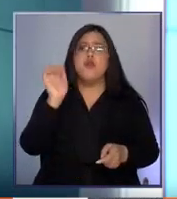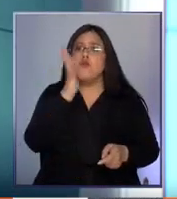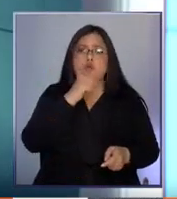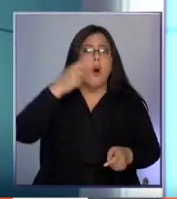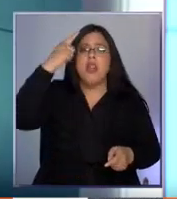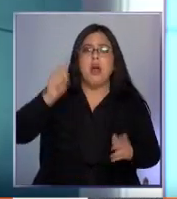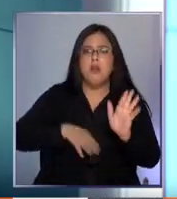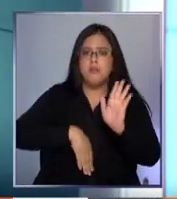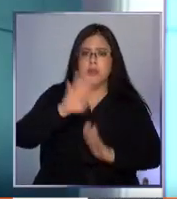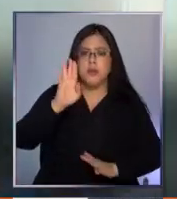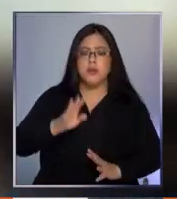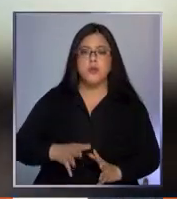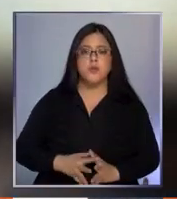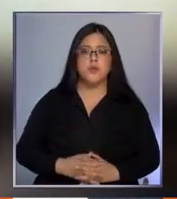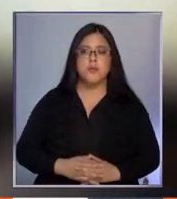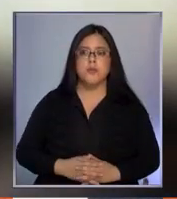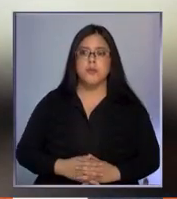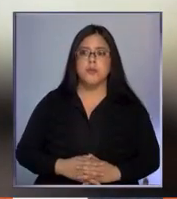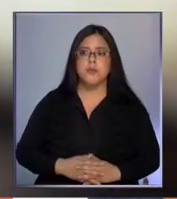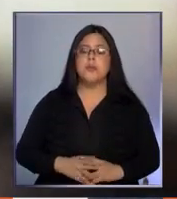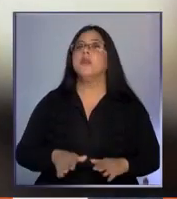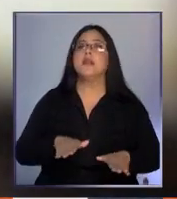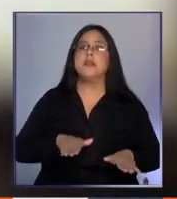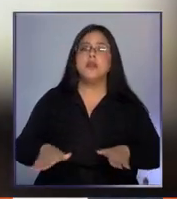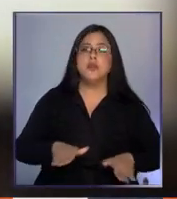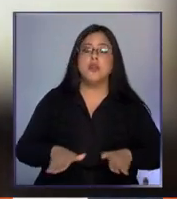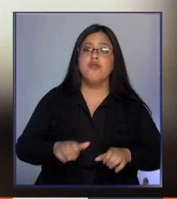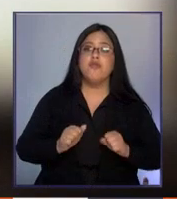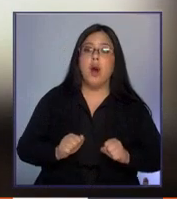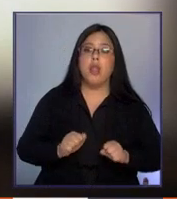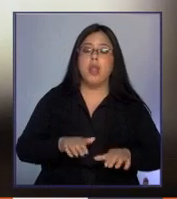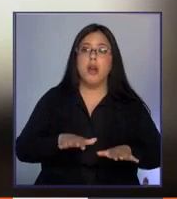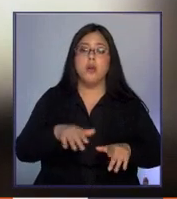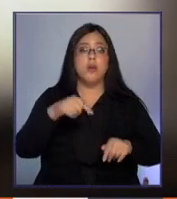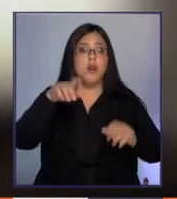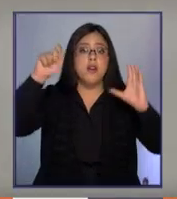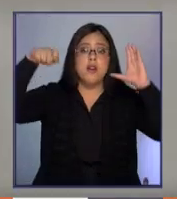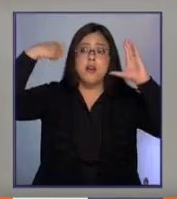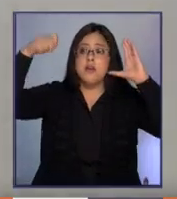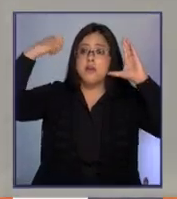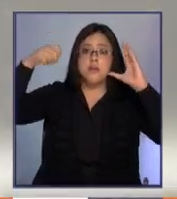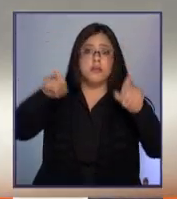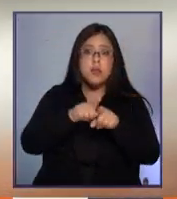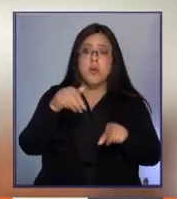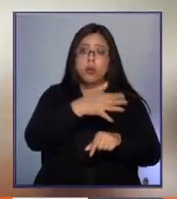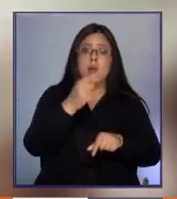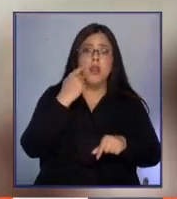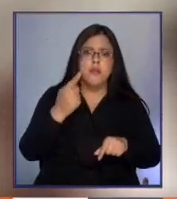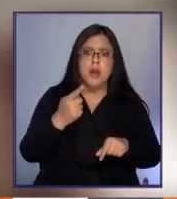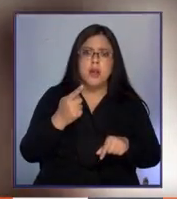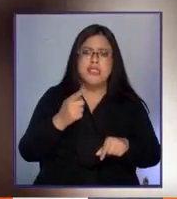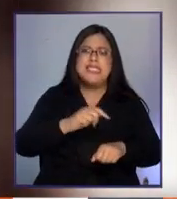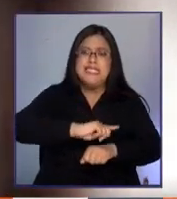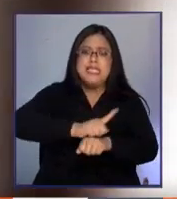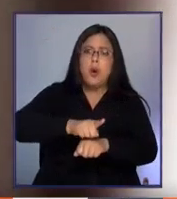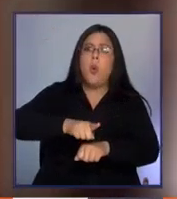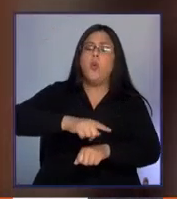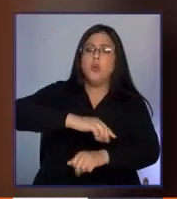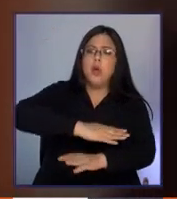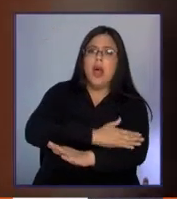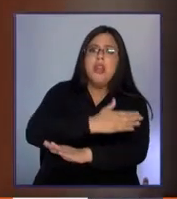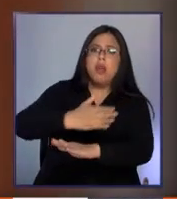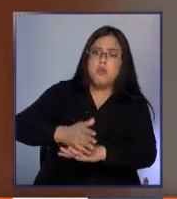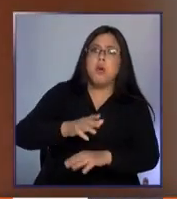daños mayores. Muy fuerte. Registros como estos aparecieron solo segundos después del sismo de